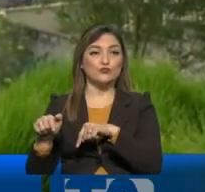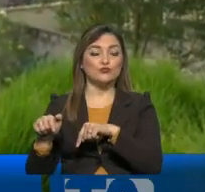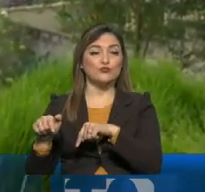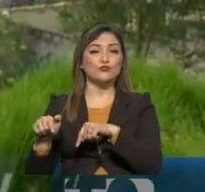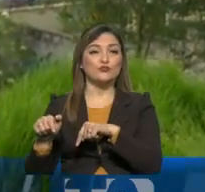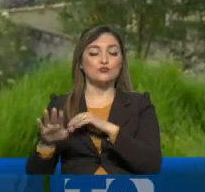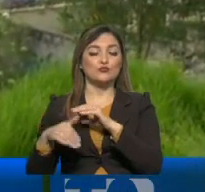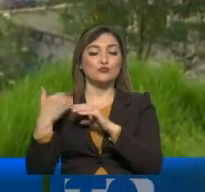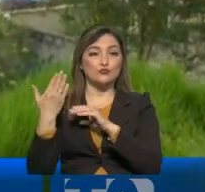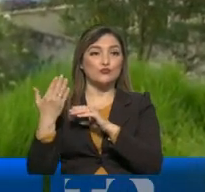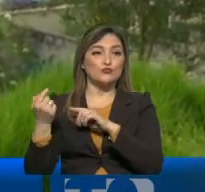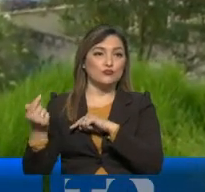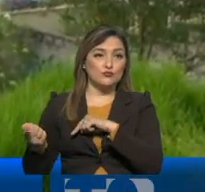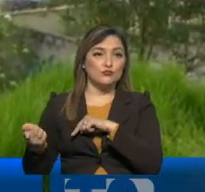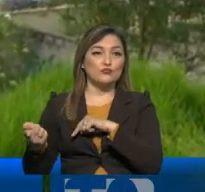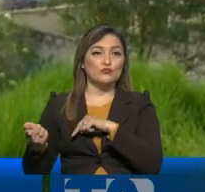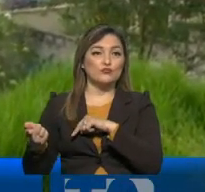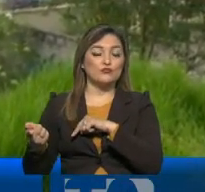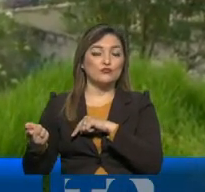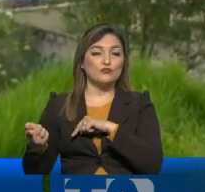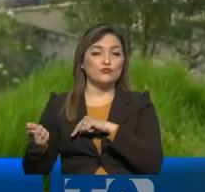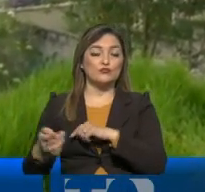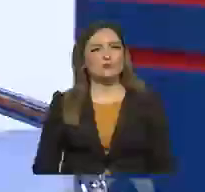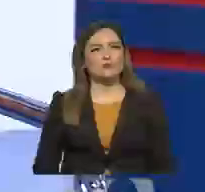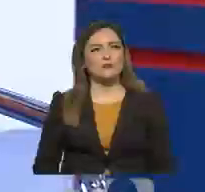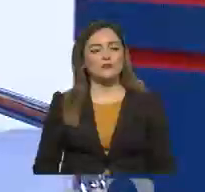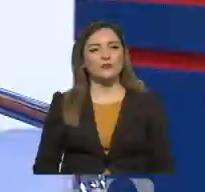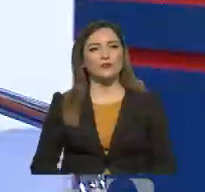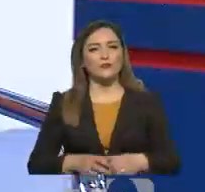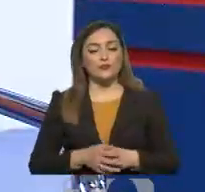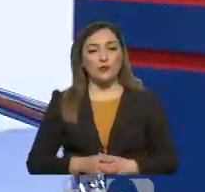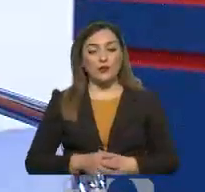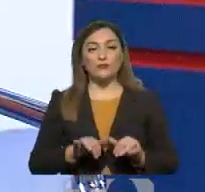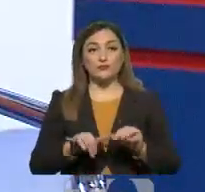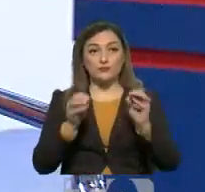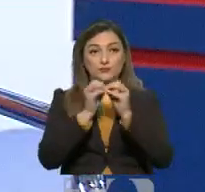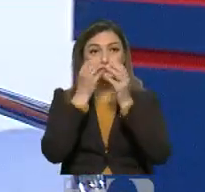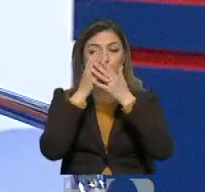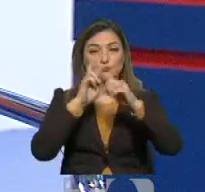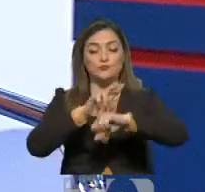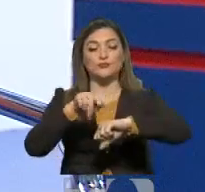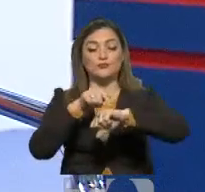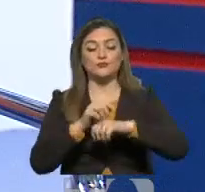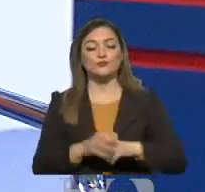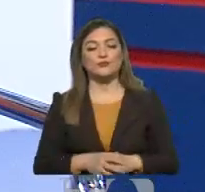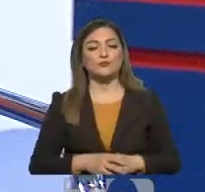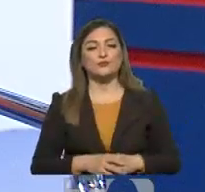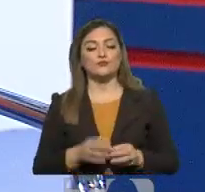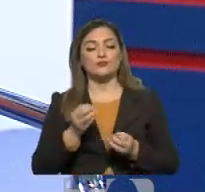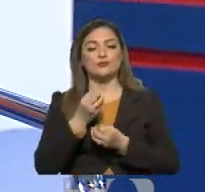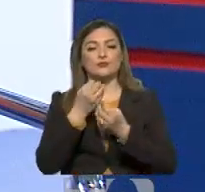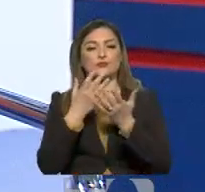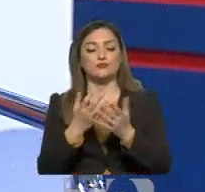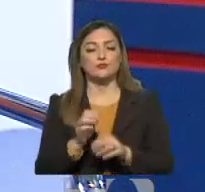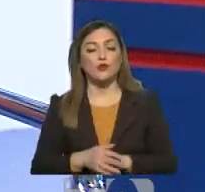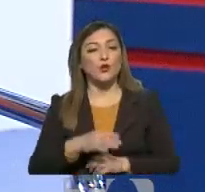0994-891343, y nuestro correo electrónico de primera mano, @teleamazonas.com. Seguimos informando en 24 horas y les contamos que la vida